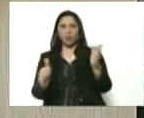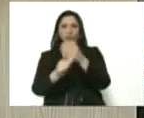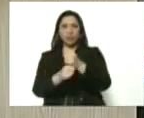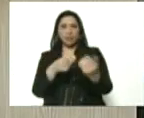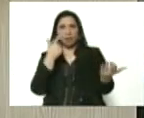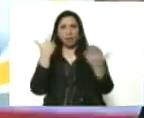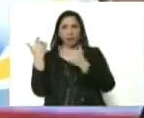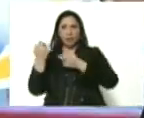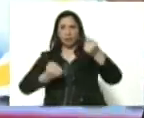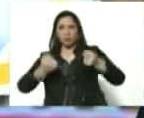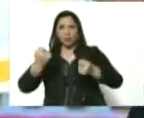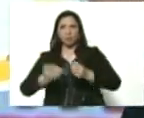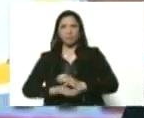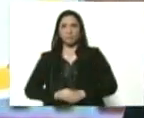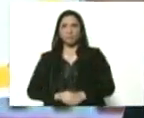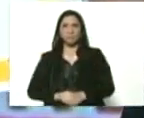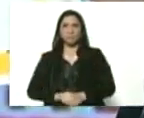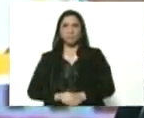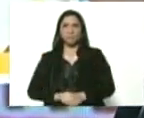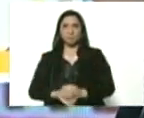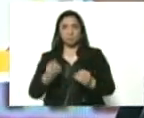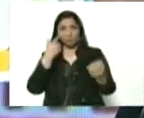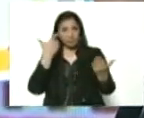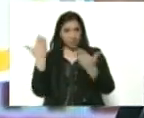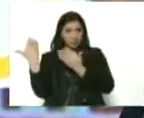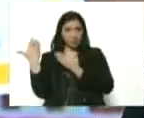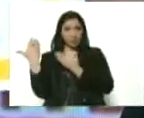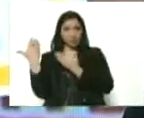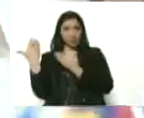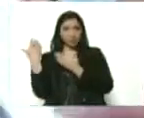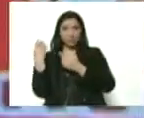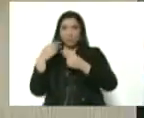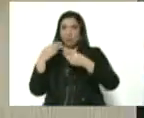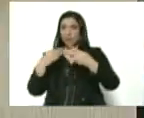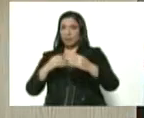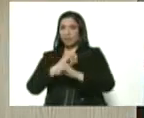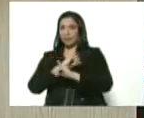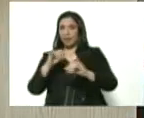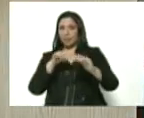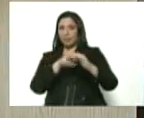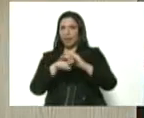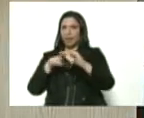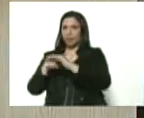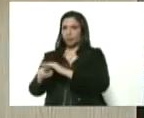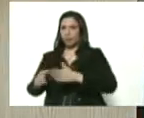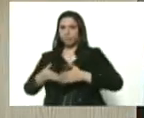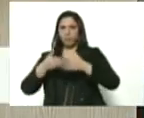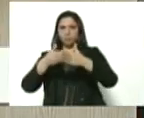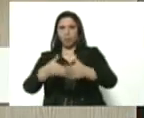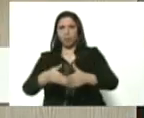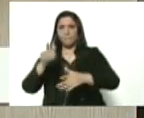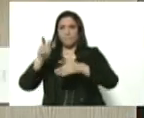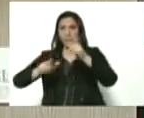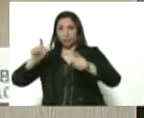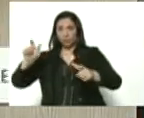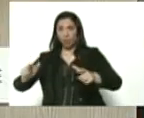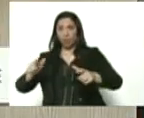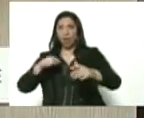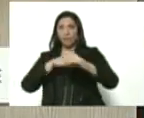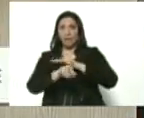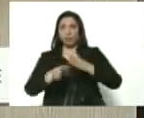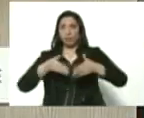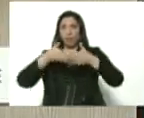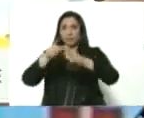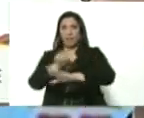esas camionetas. Aquí están parte del material que traían estas personas en la lancha rápida, estos